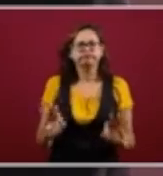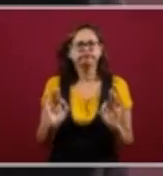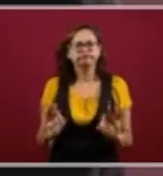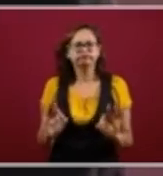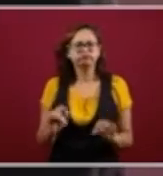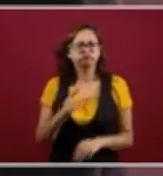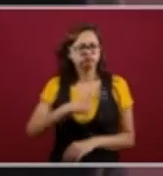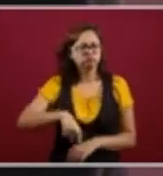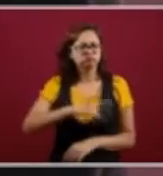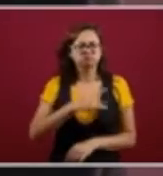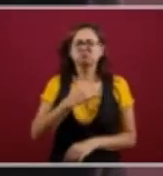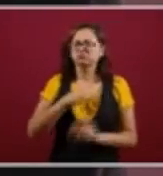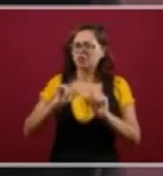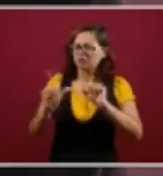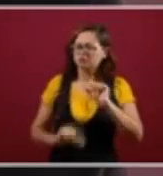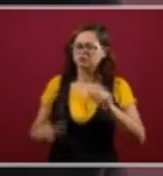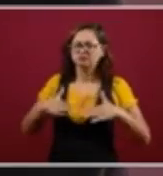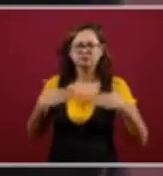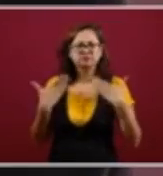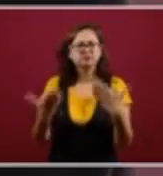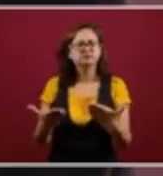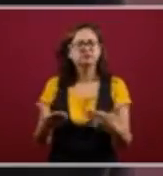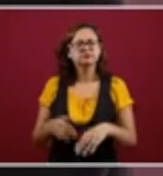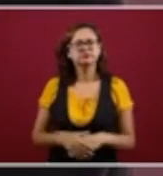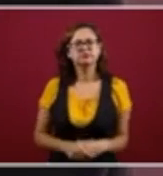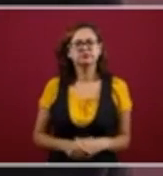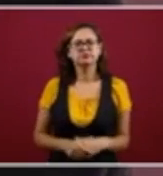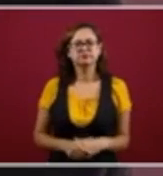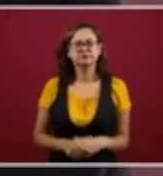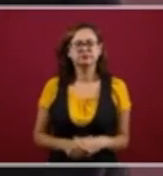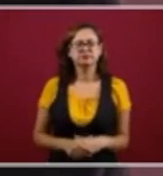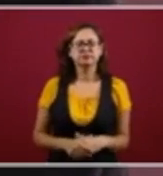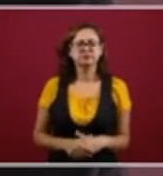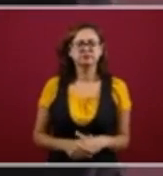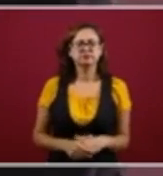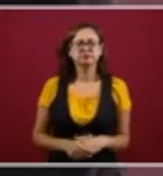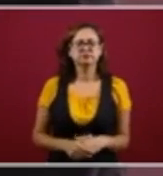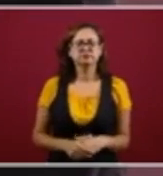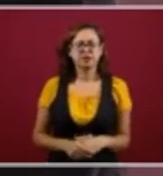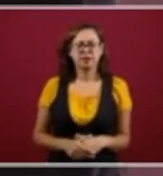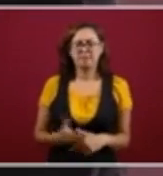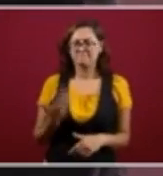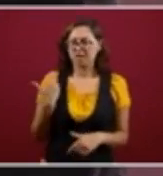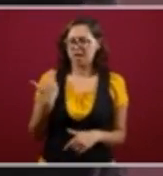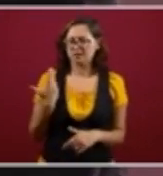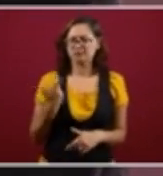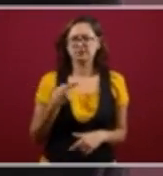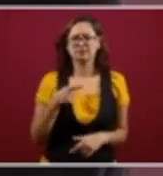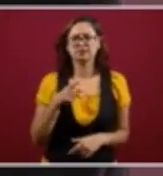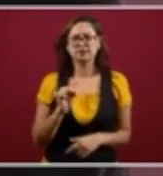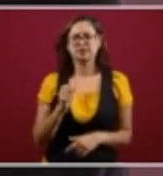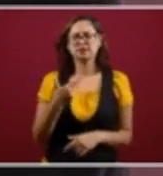confianza en México, acaban de llevar a cabo con Hacienda